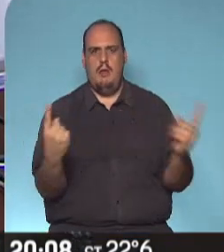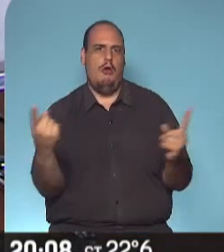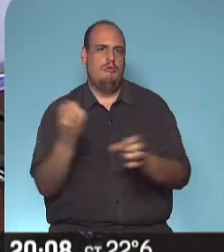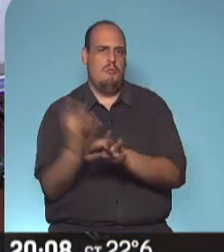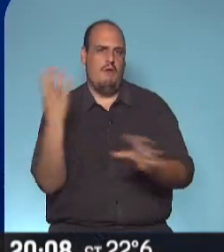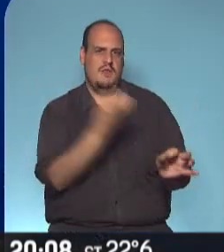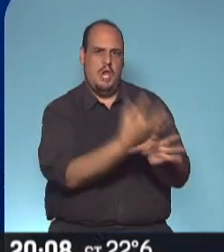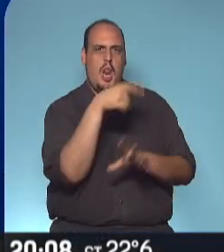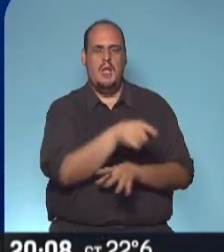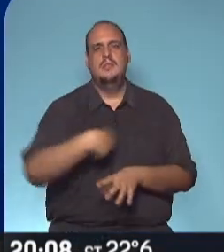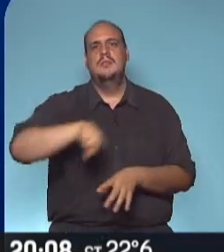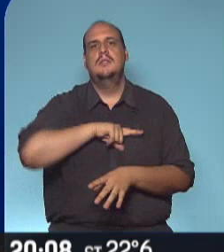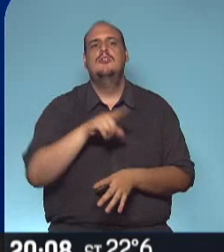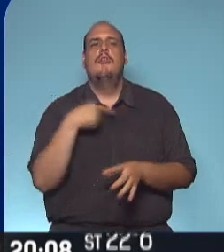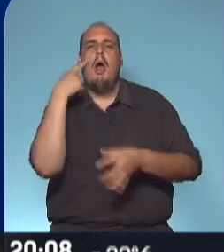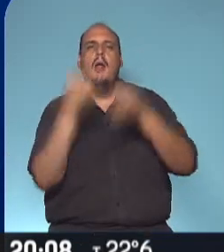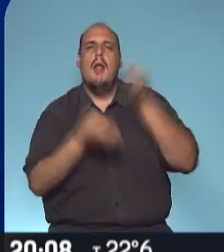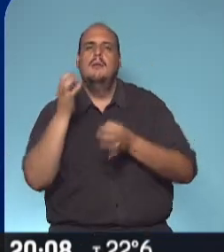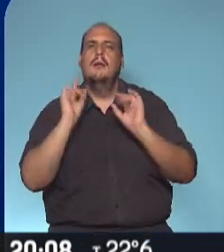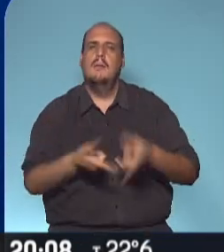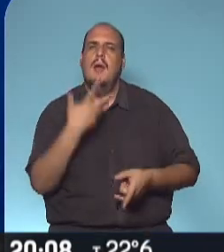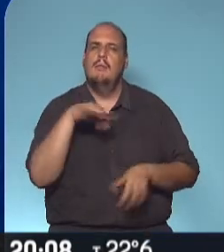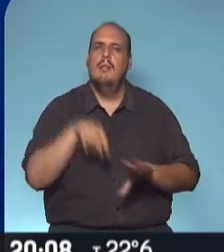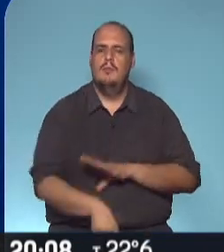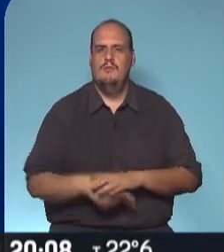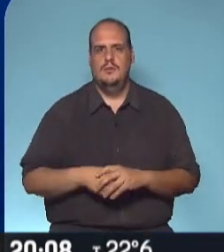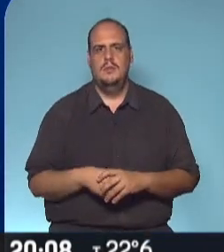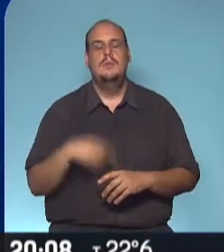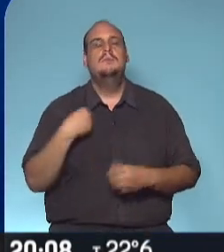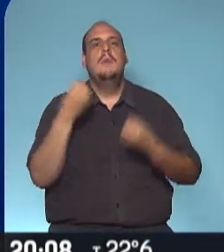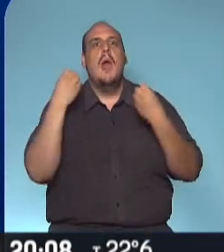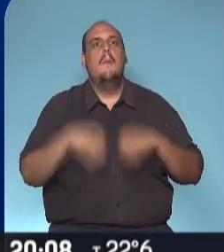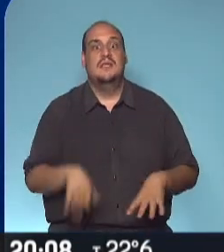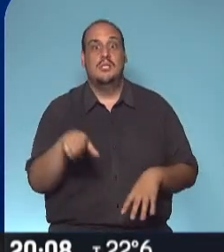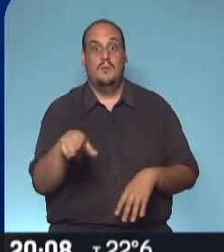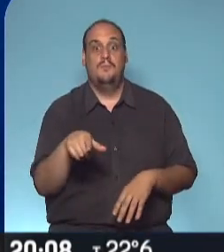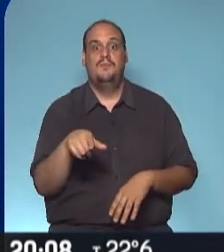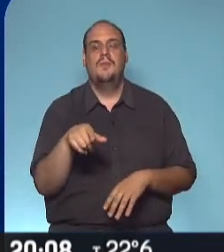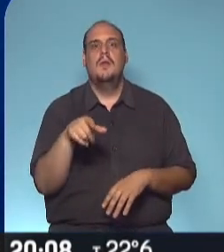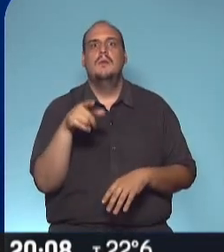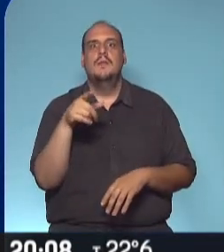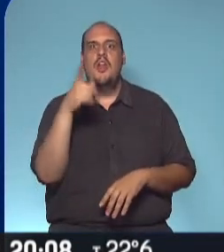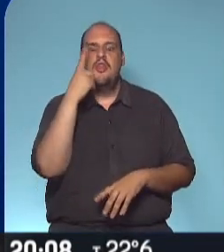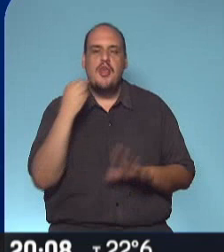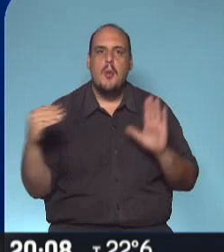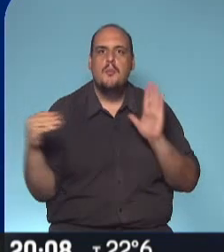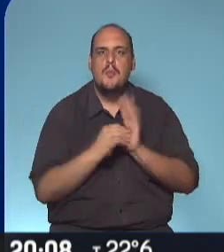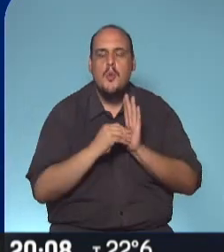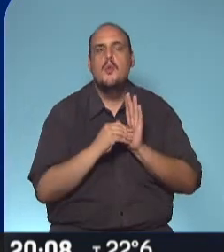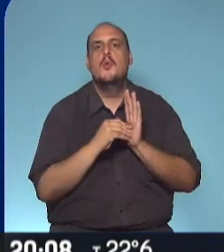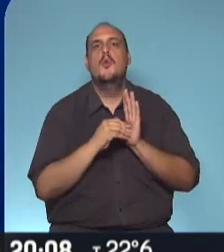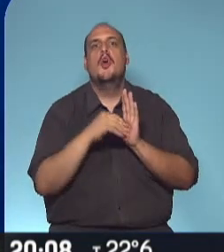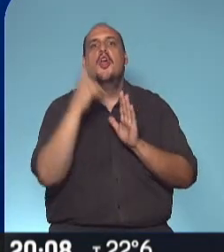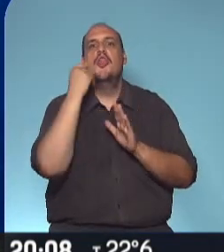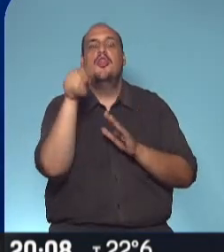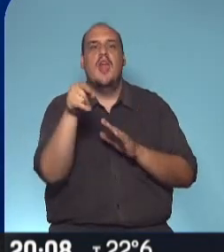empezará a entender a analizar a propósitos como para empezar hablo le puso fecha a lo que ellos creen que puede ser el